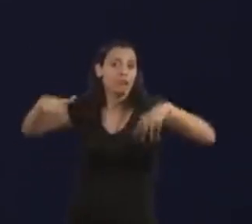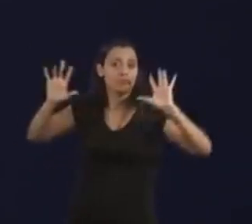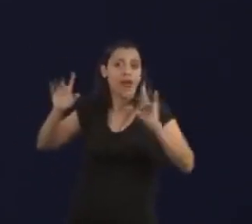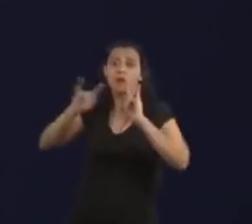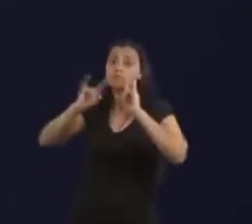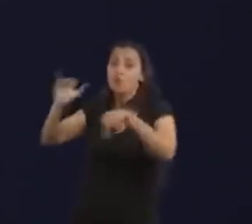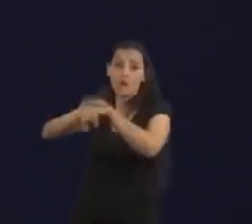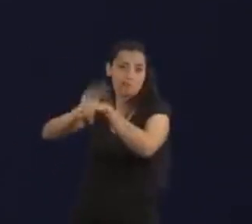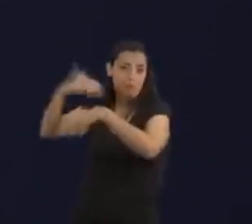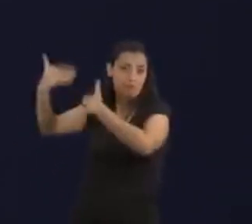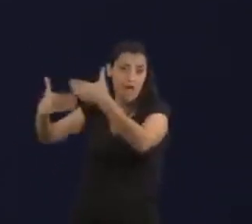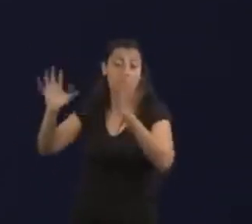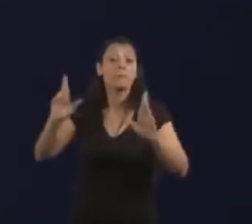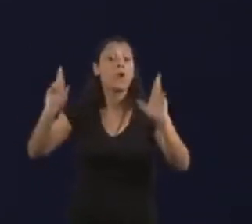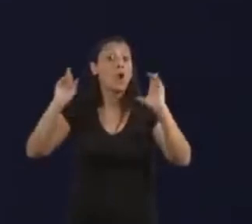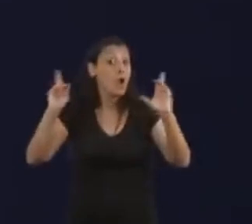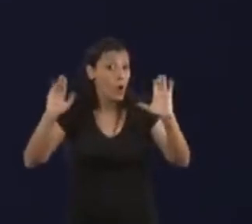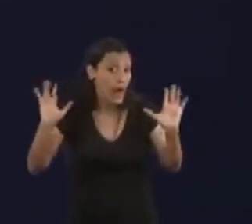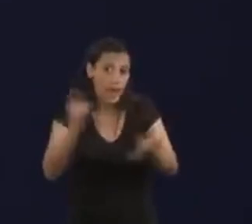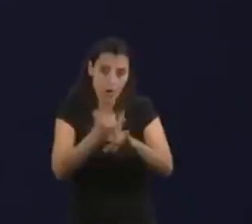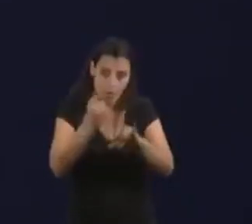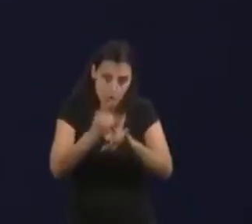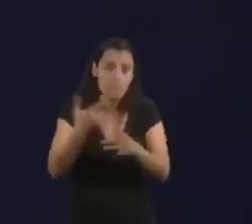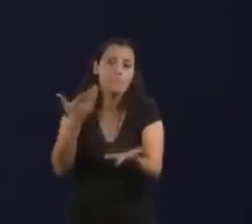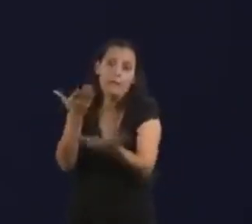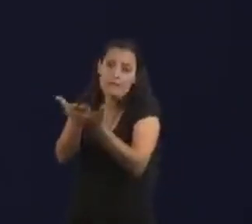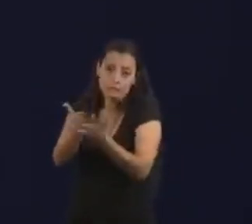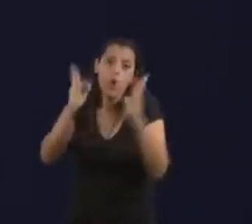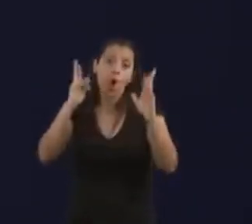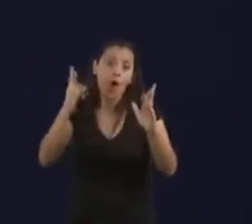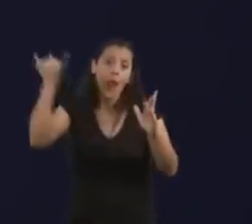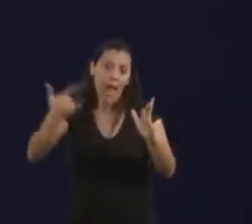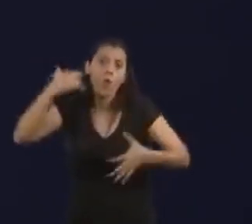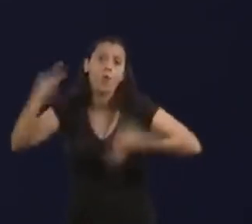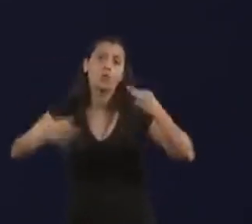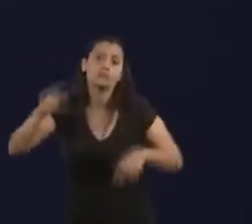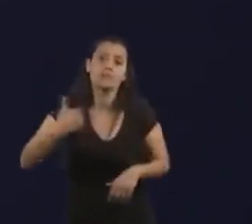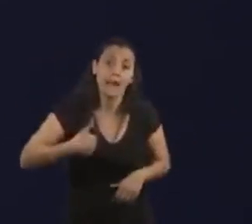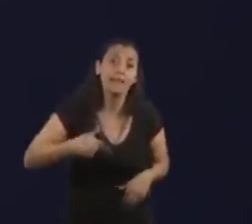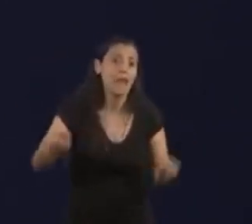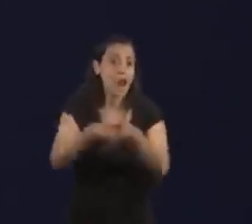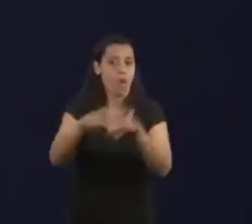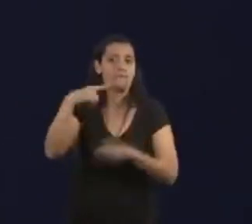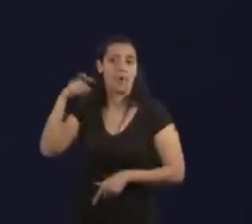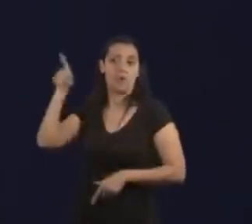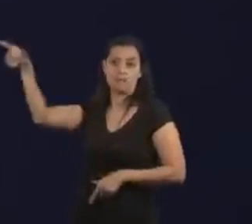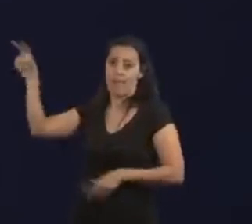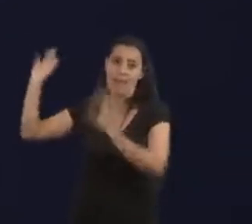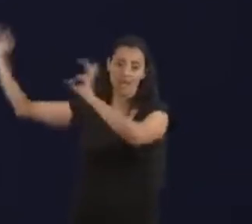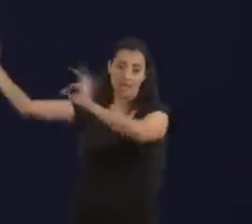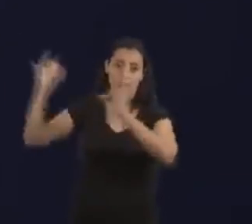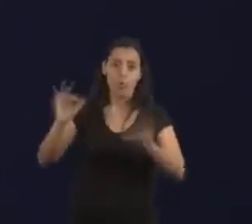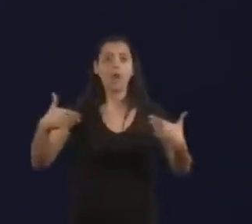pero apelamos a lo que apelamos siempre apelamos a que haya justicia en Argentina apelamos que haya justicia también en España